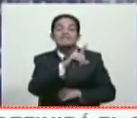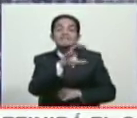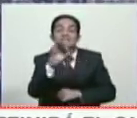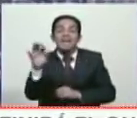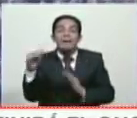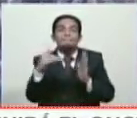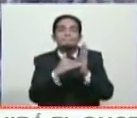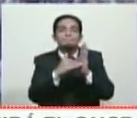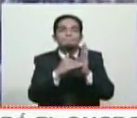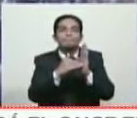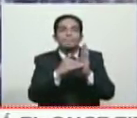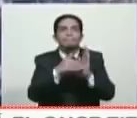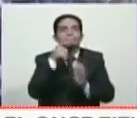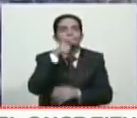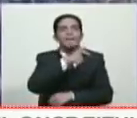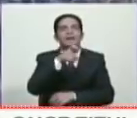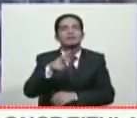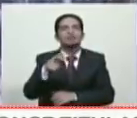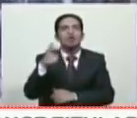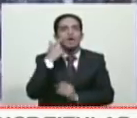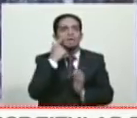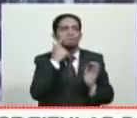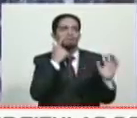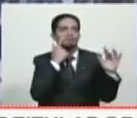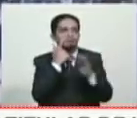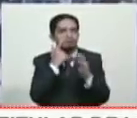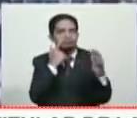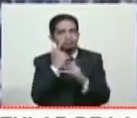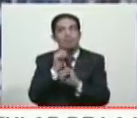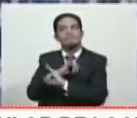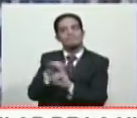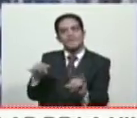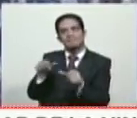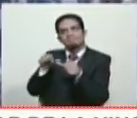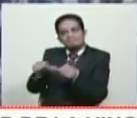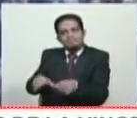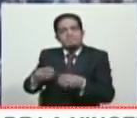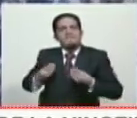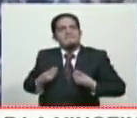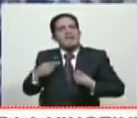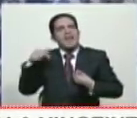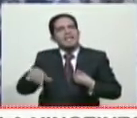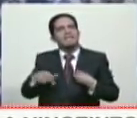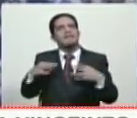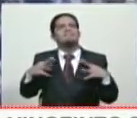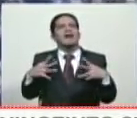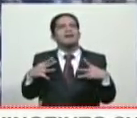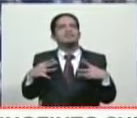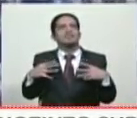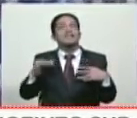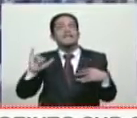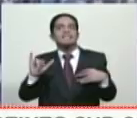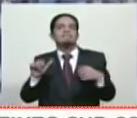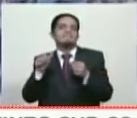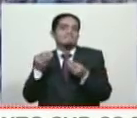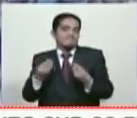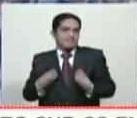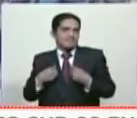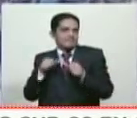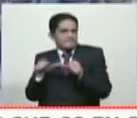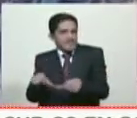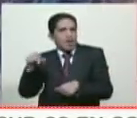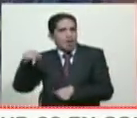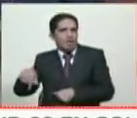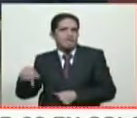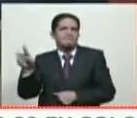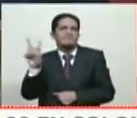vinieron desde Colombia hacia Venezuela a pasar vacaciones con sus familiares y muchos de ellos a restablecerse de manera definitiva. Así